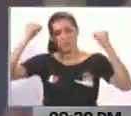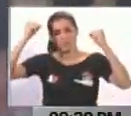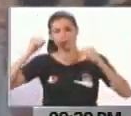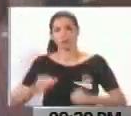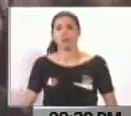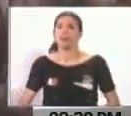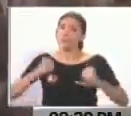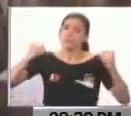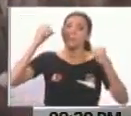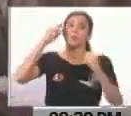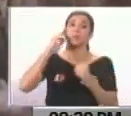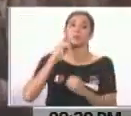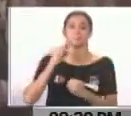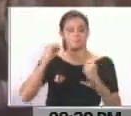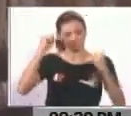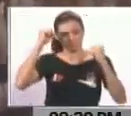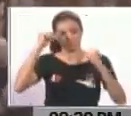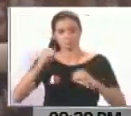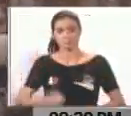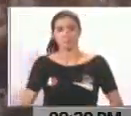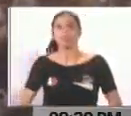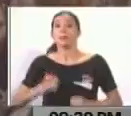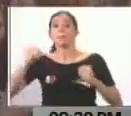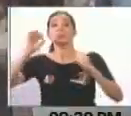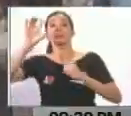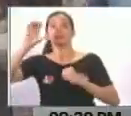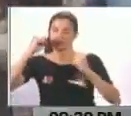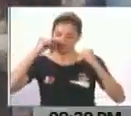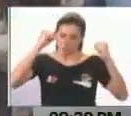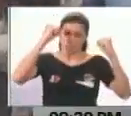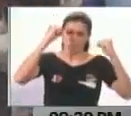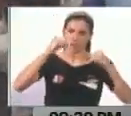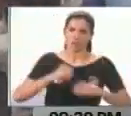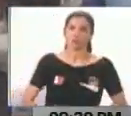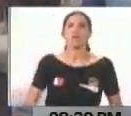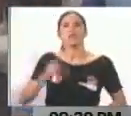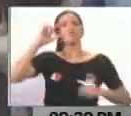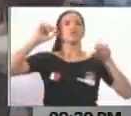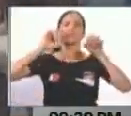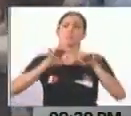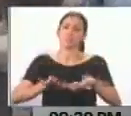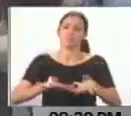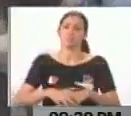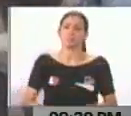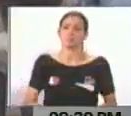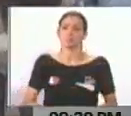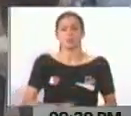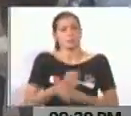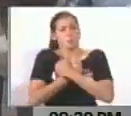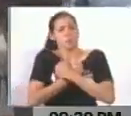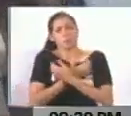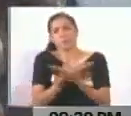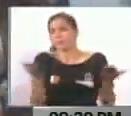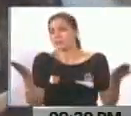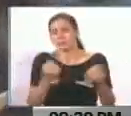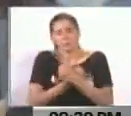¡Viva Bolívar! ¡Viva la patria! Que Dios los bendiga, muchachos. Todo mi amor para ustedes.